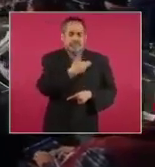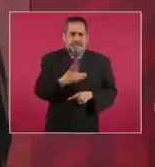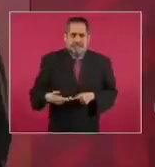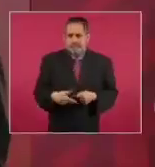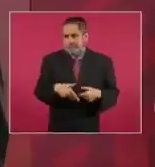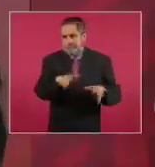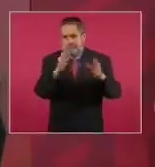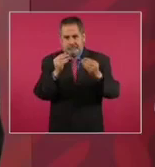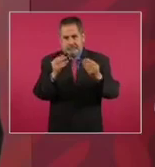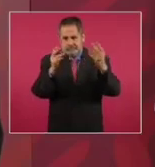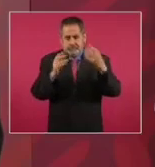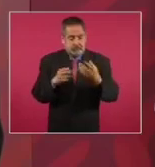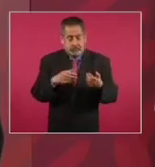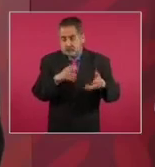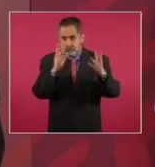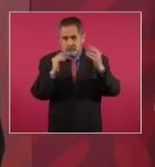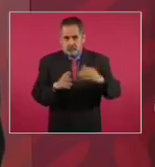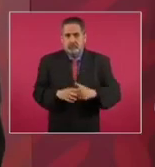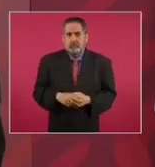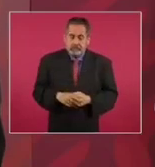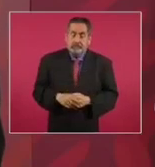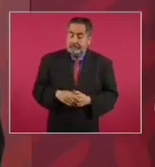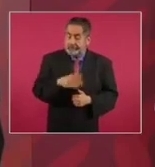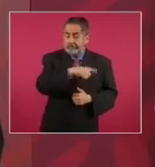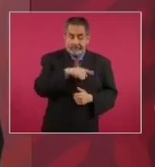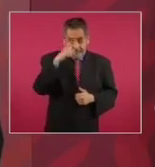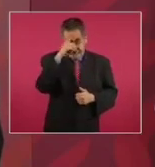Son bastantes, ahí sí va a estar